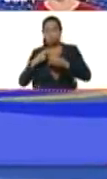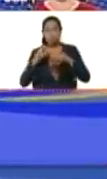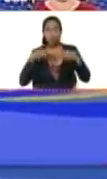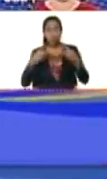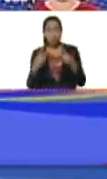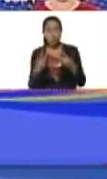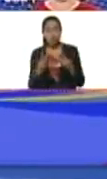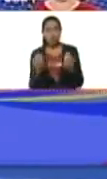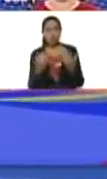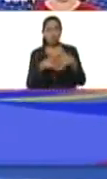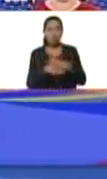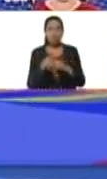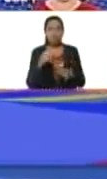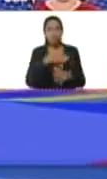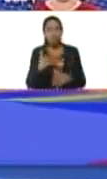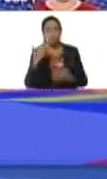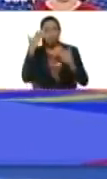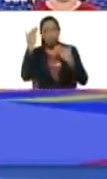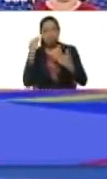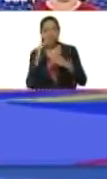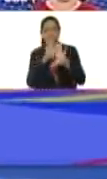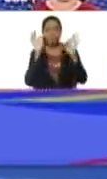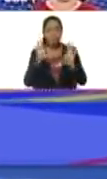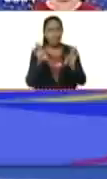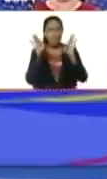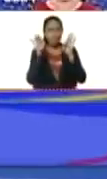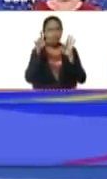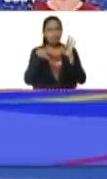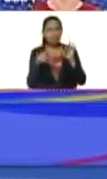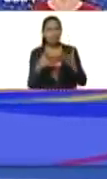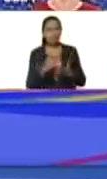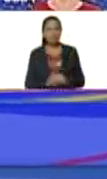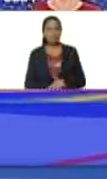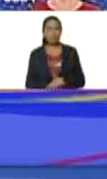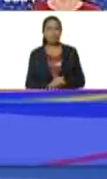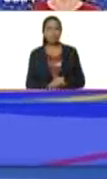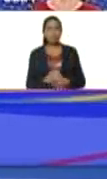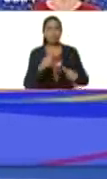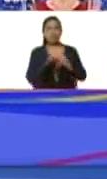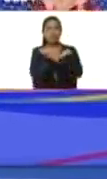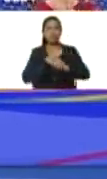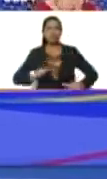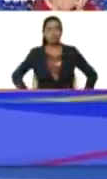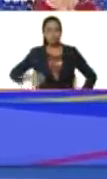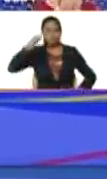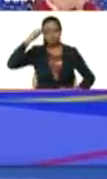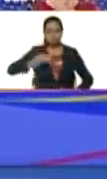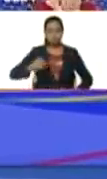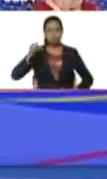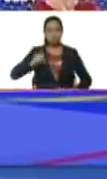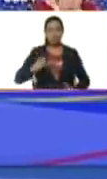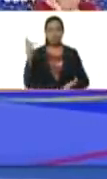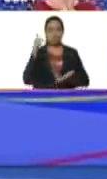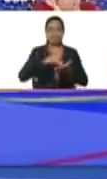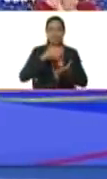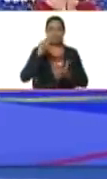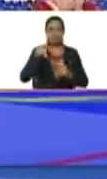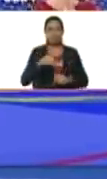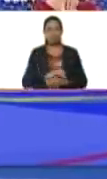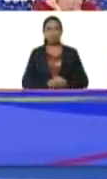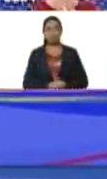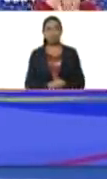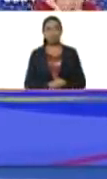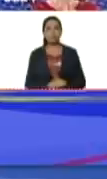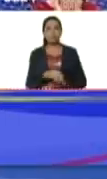Integrar. Quiero saludar de manera muy especial a la Fuerza Armada Nacional Bolivariana presente